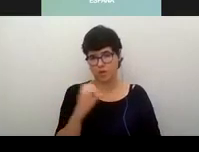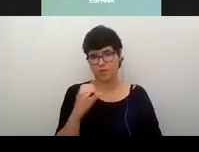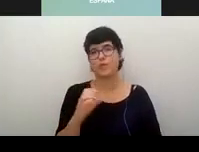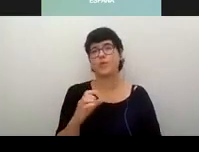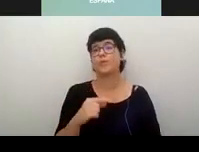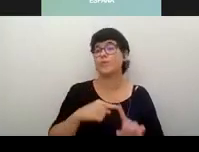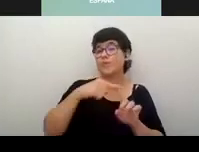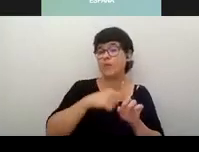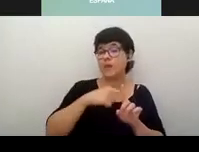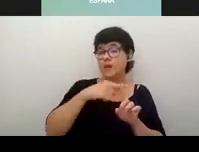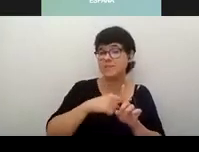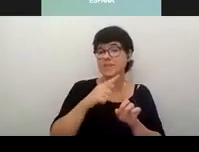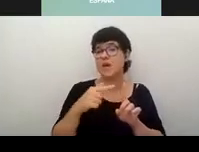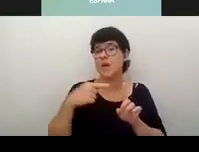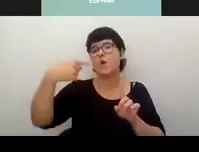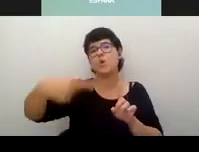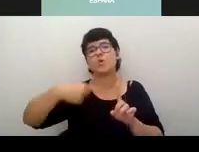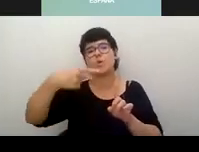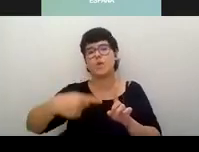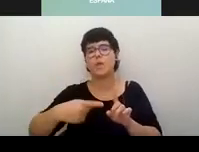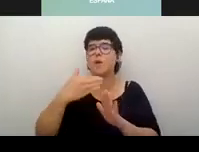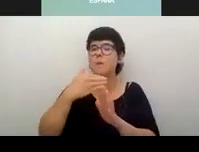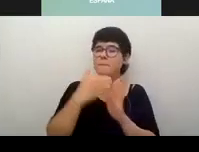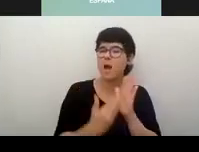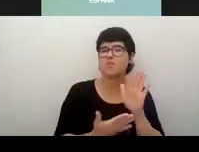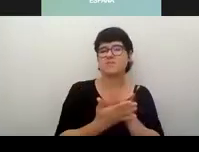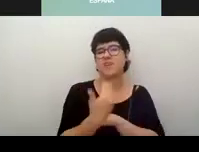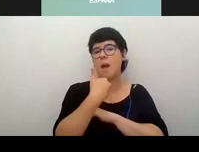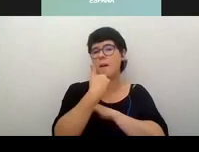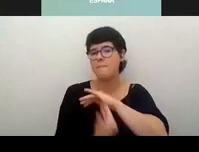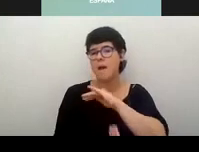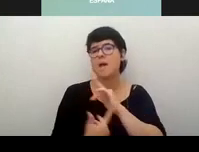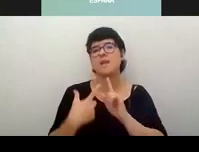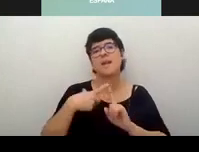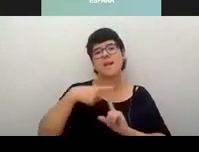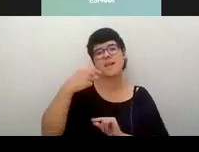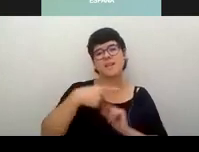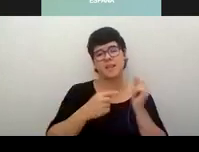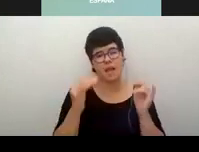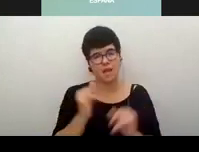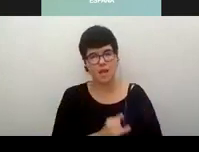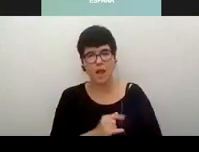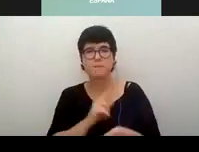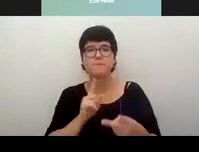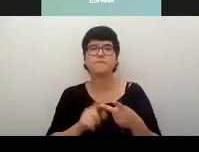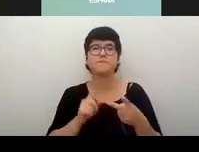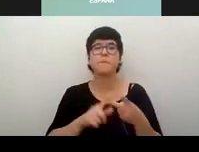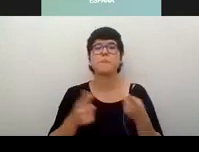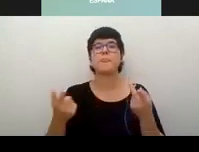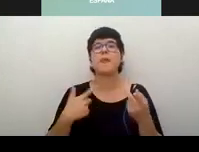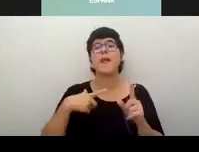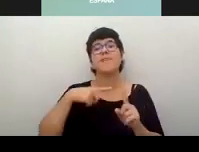decir, pan a poder ser integral, cereales a poder ser